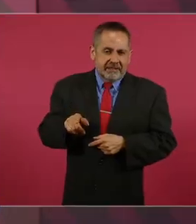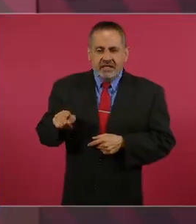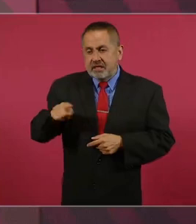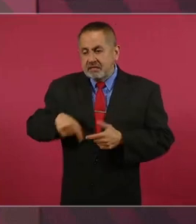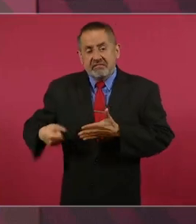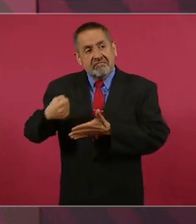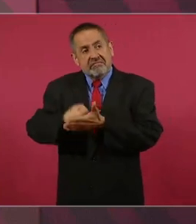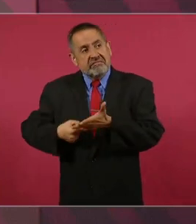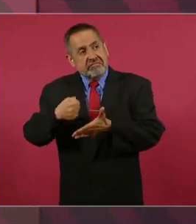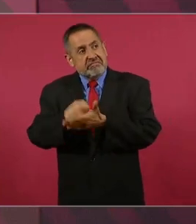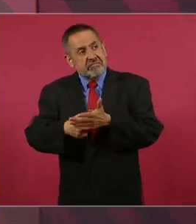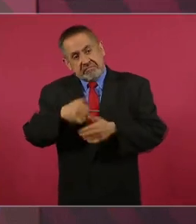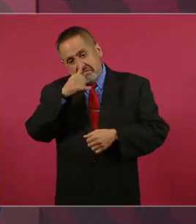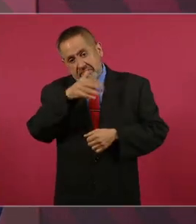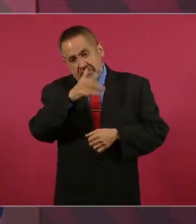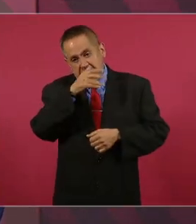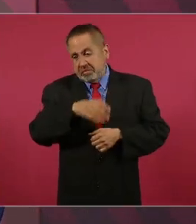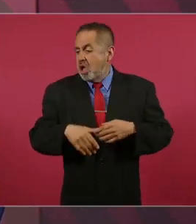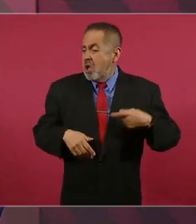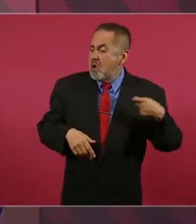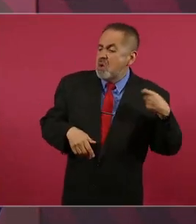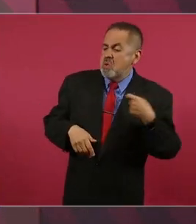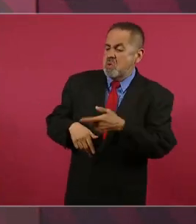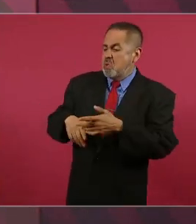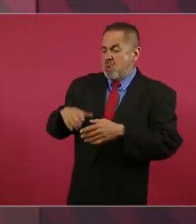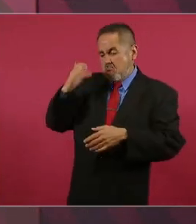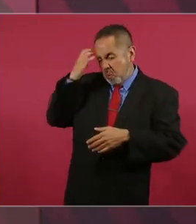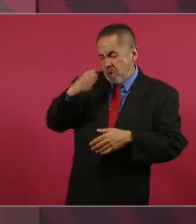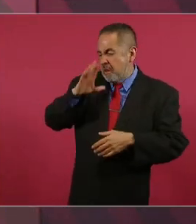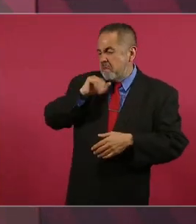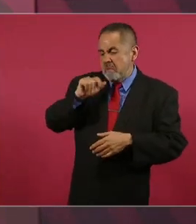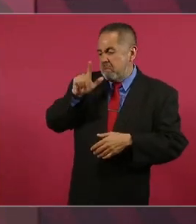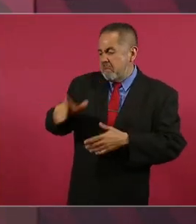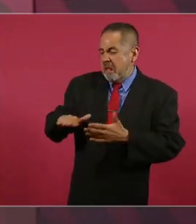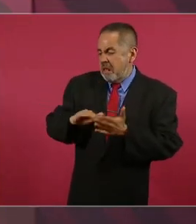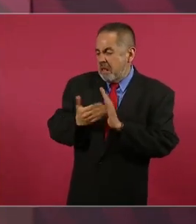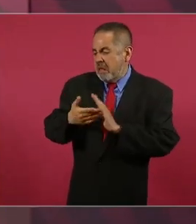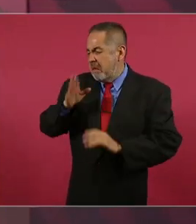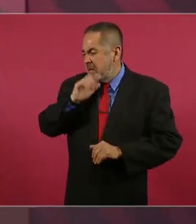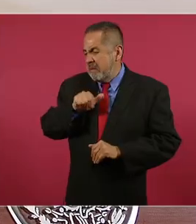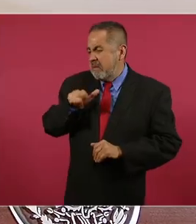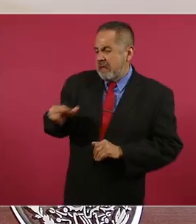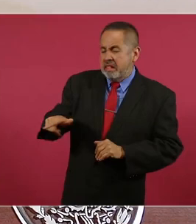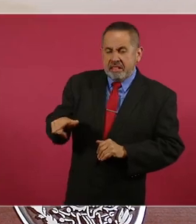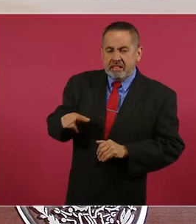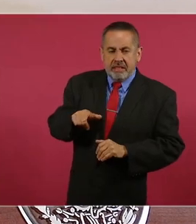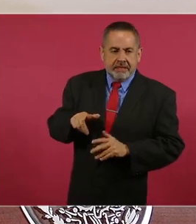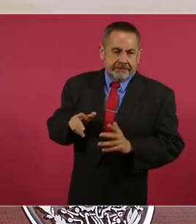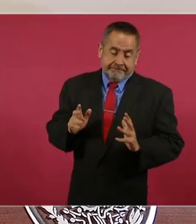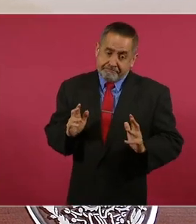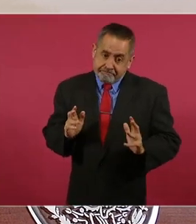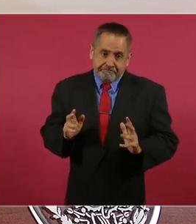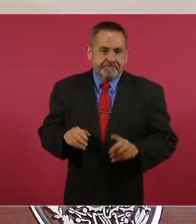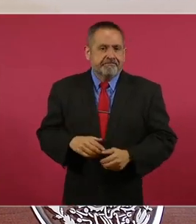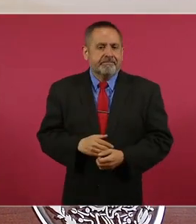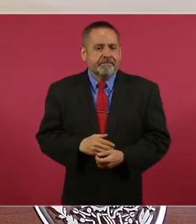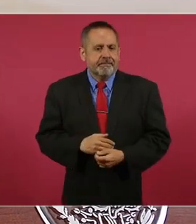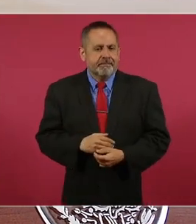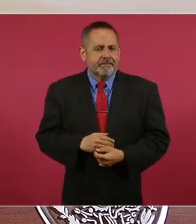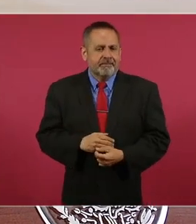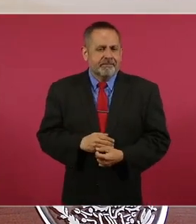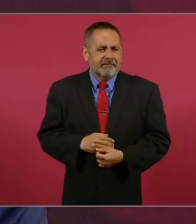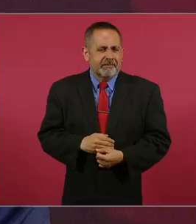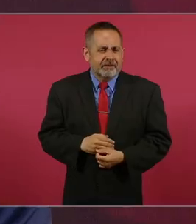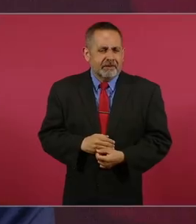luchaba por la justicia era considerado bandido.